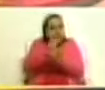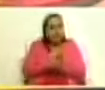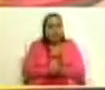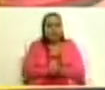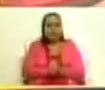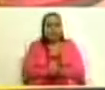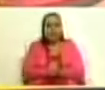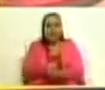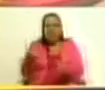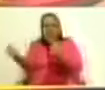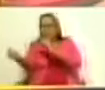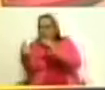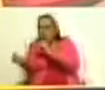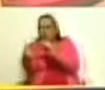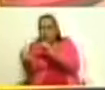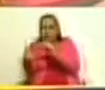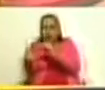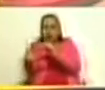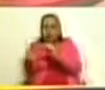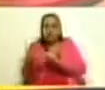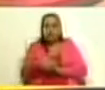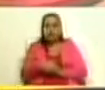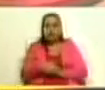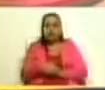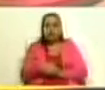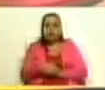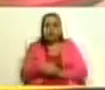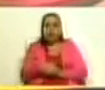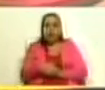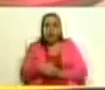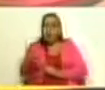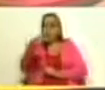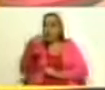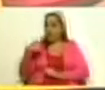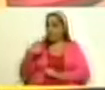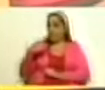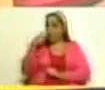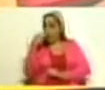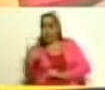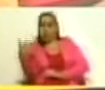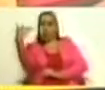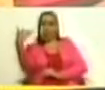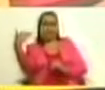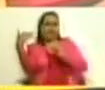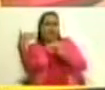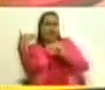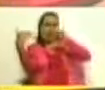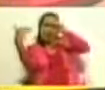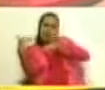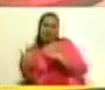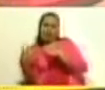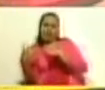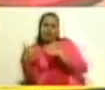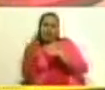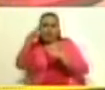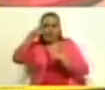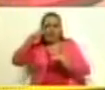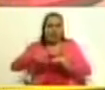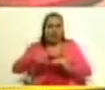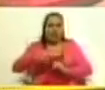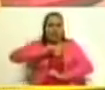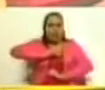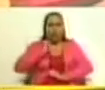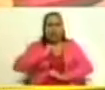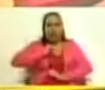Una discusión donde aquí no había nadie superior al otro. Aquí vimos a jefes militares, a jefes policiales,